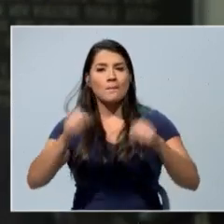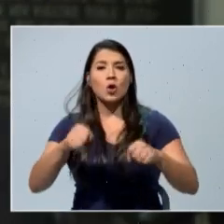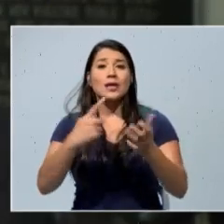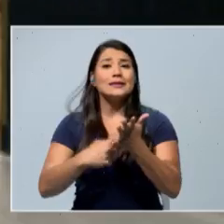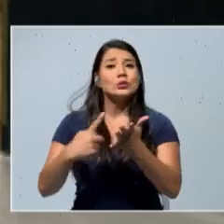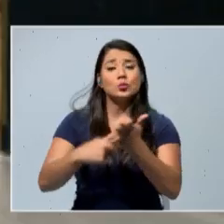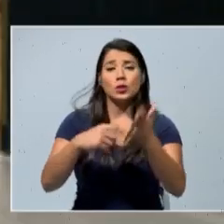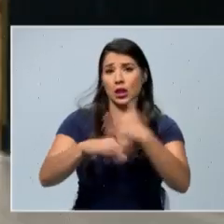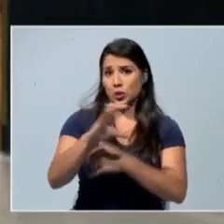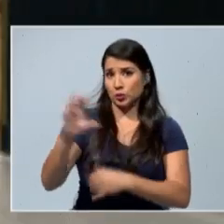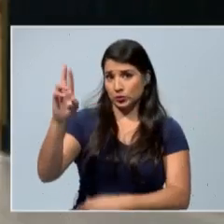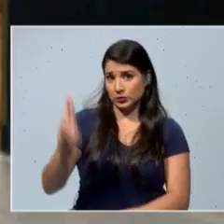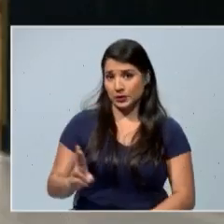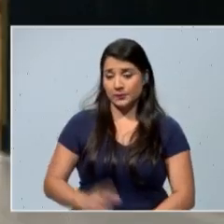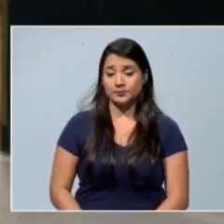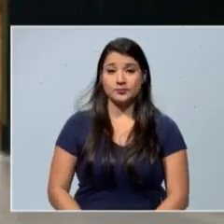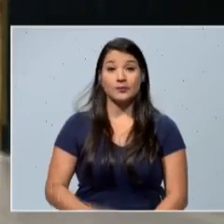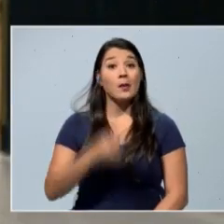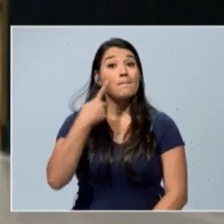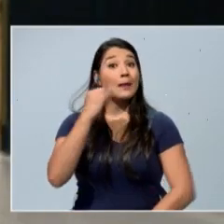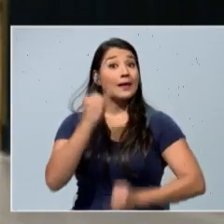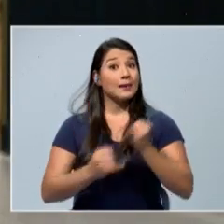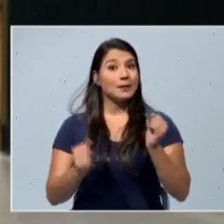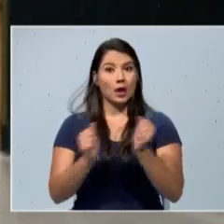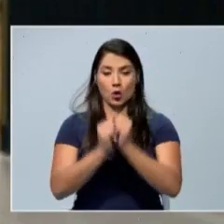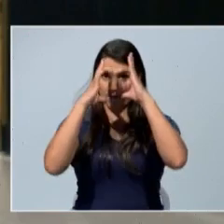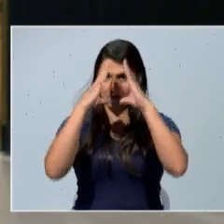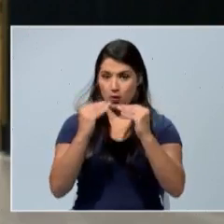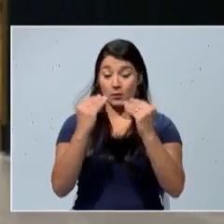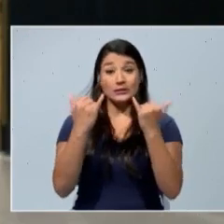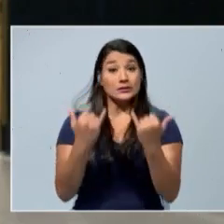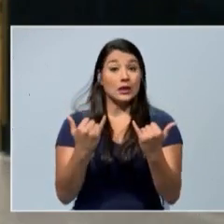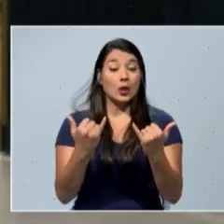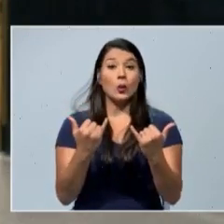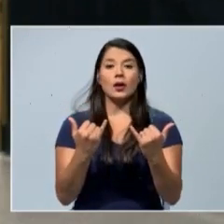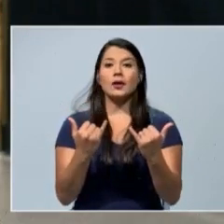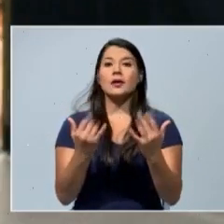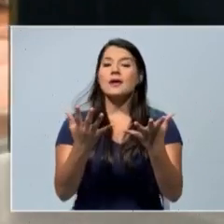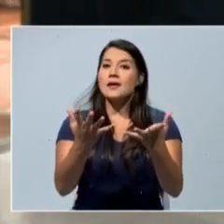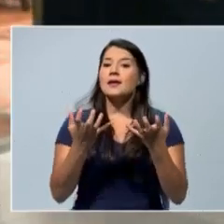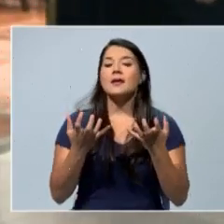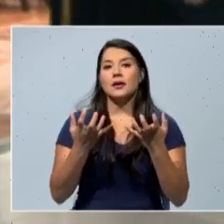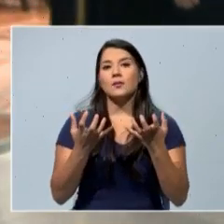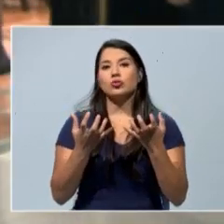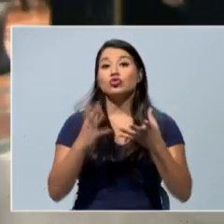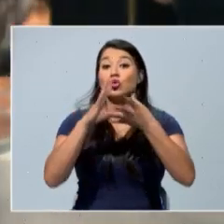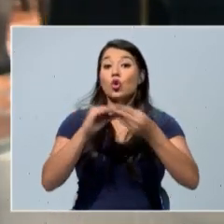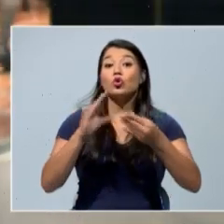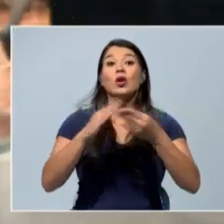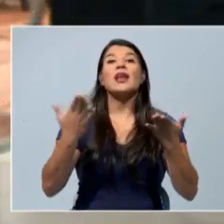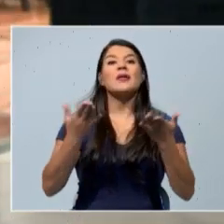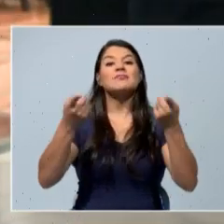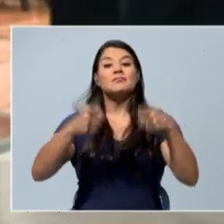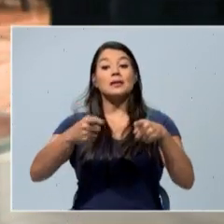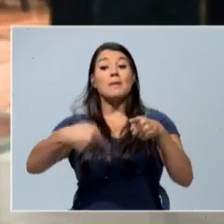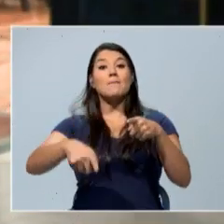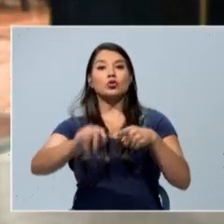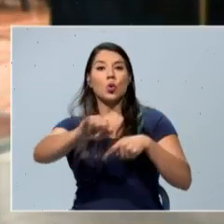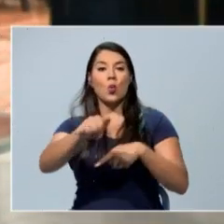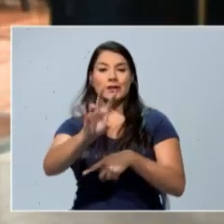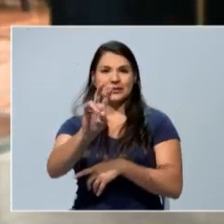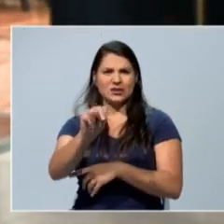nacional. Para cerrar esta información, vamos a reseñar lo que está previsto para el próximo jueves 7 de noviembre,